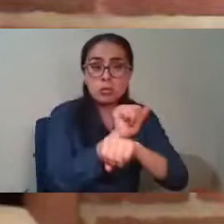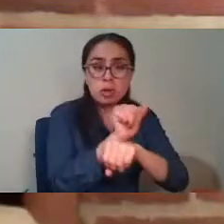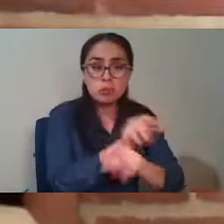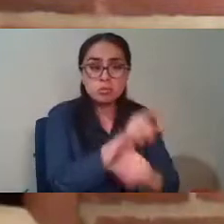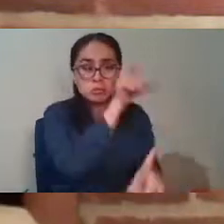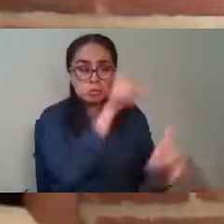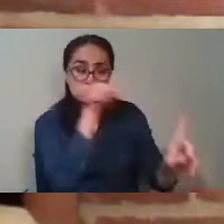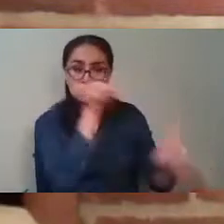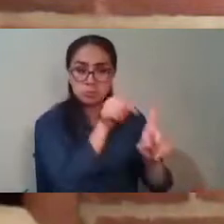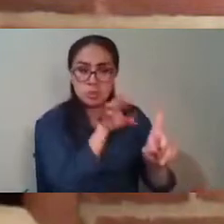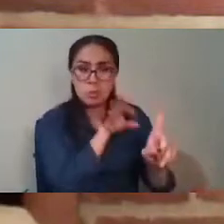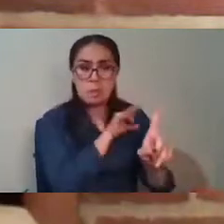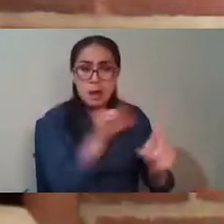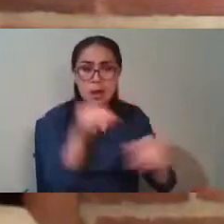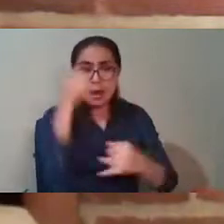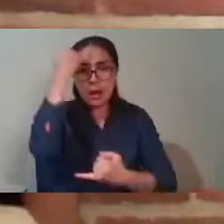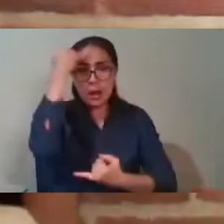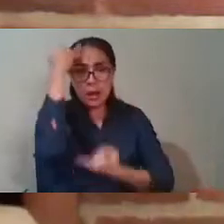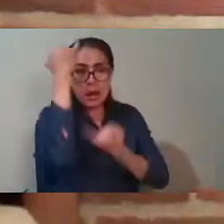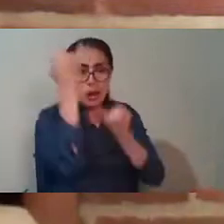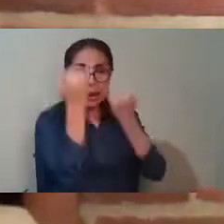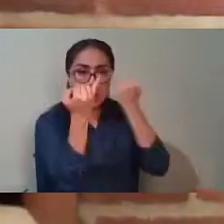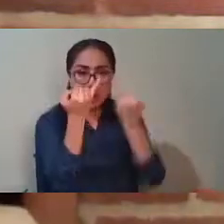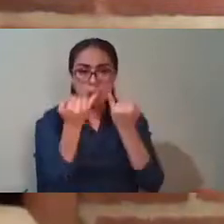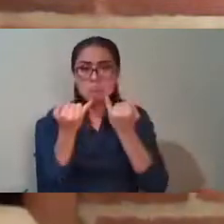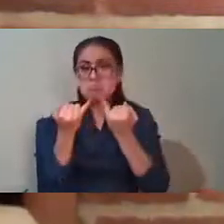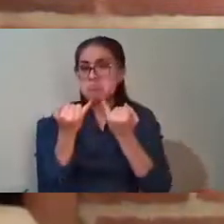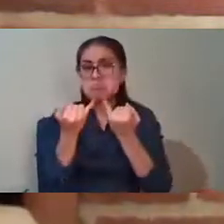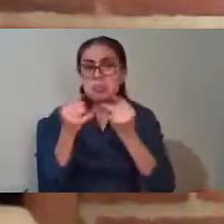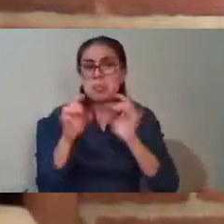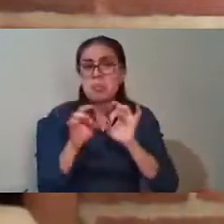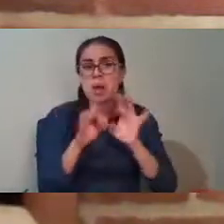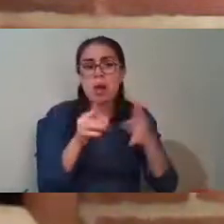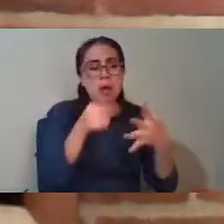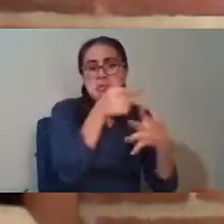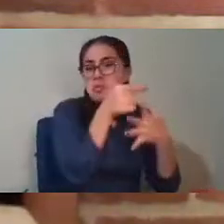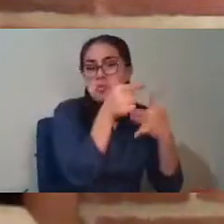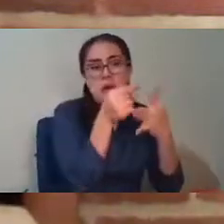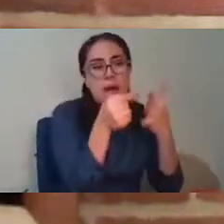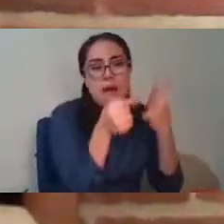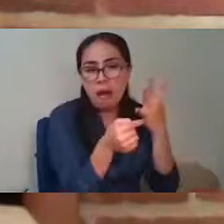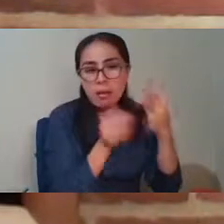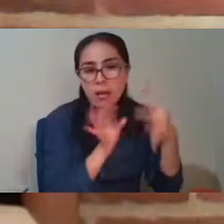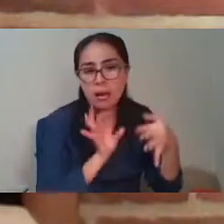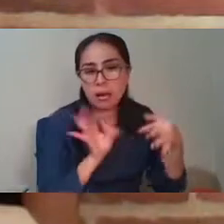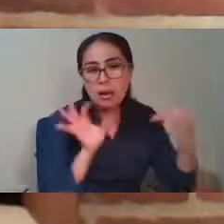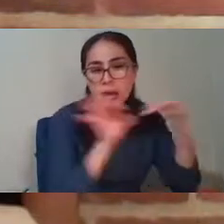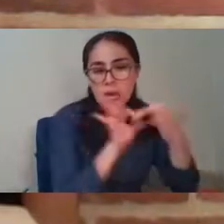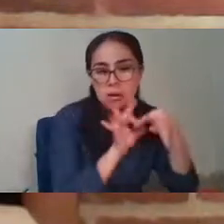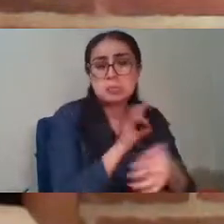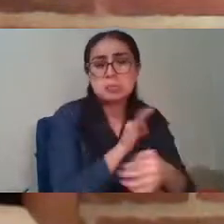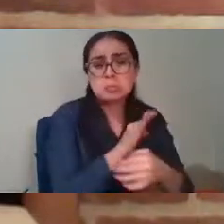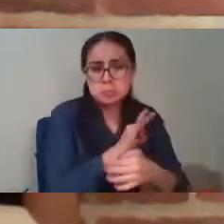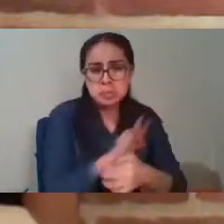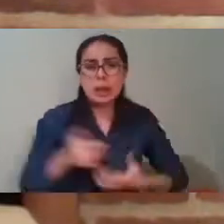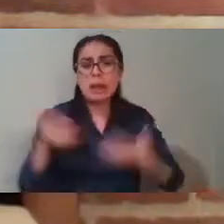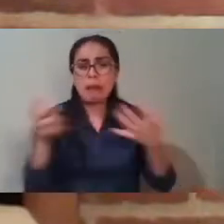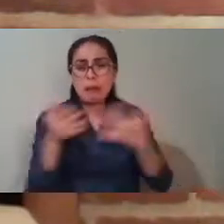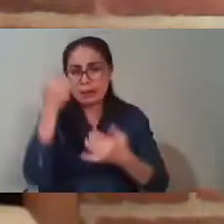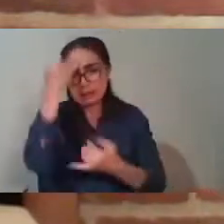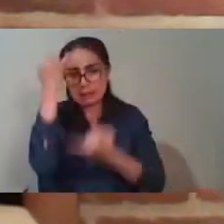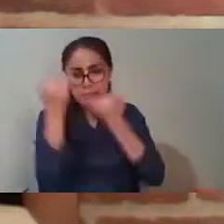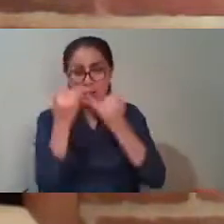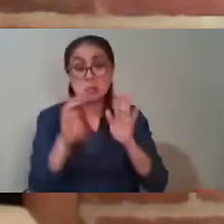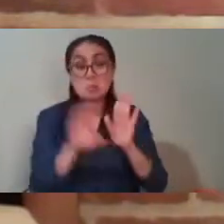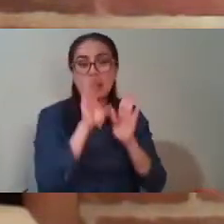y creado en el verosímil que crean esas cuatro o cinco coincidencias, lo que decíamos, los cuatro rasgos